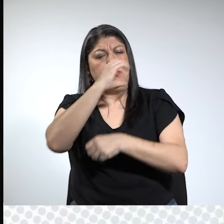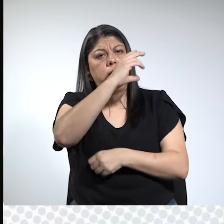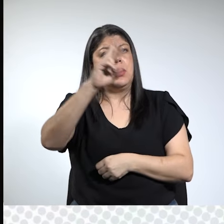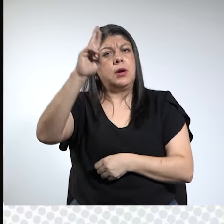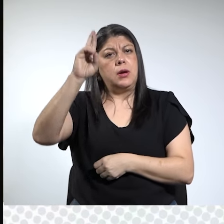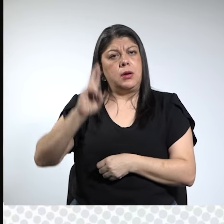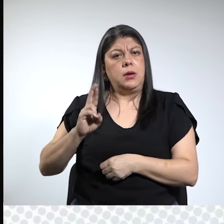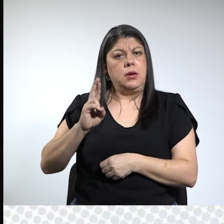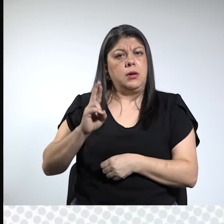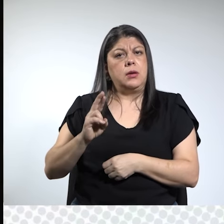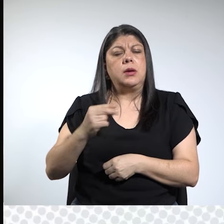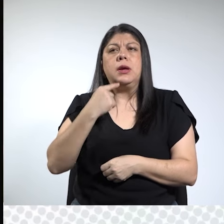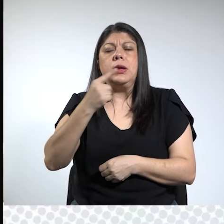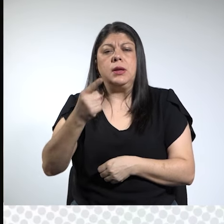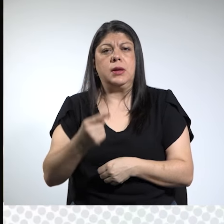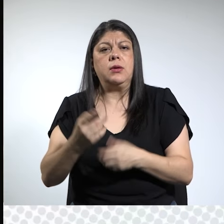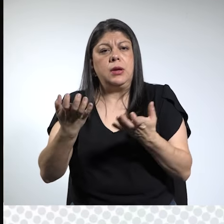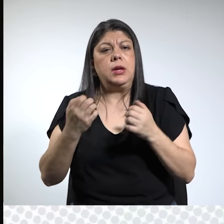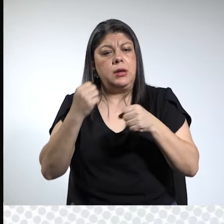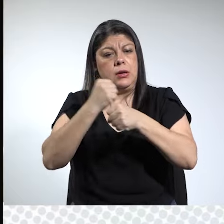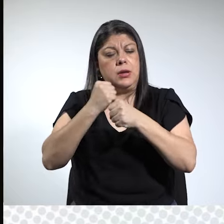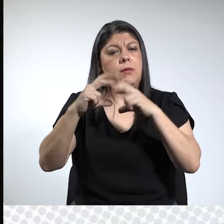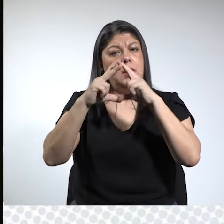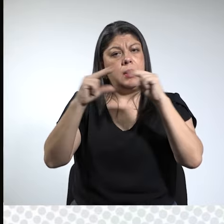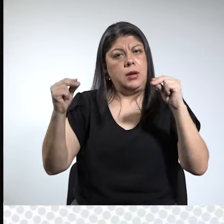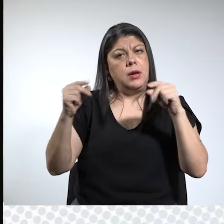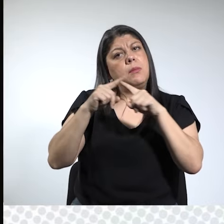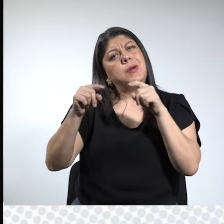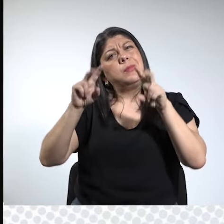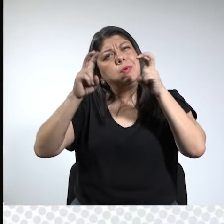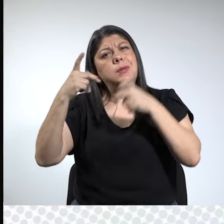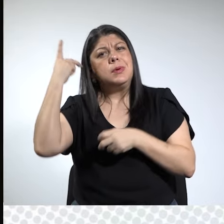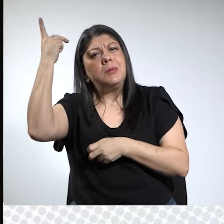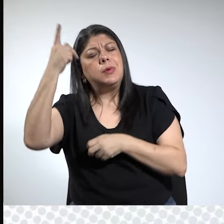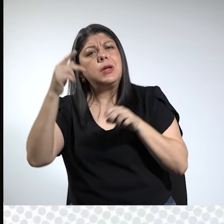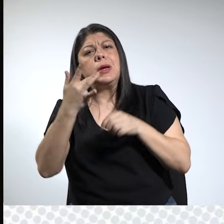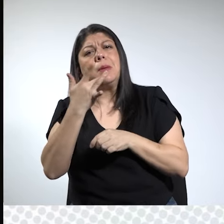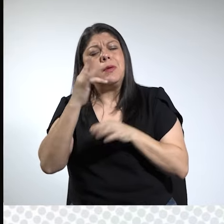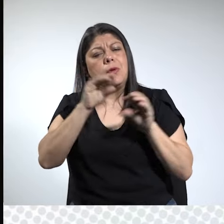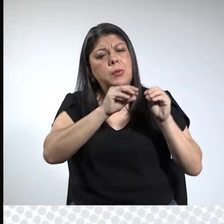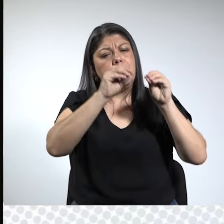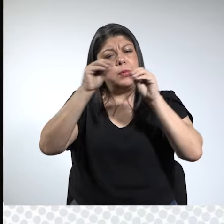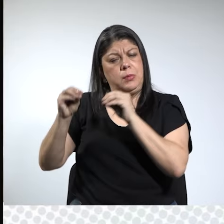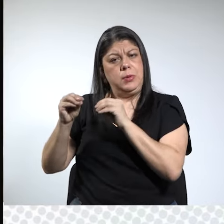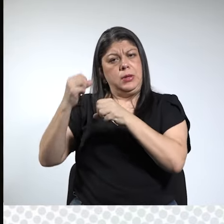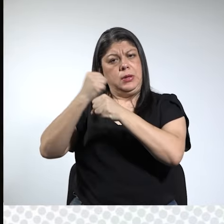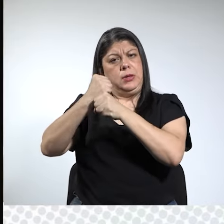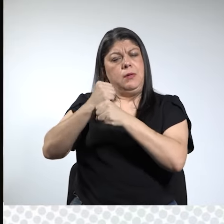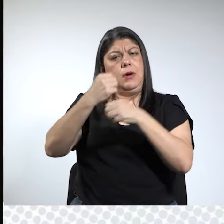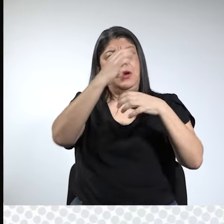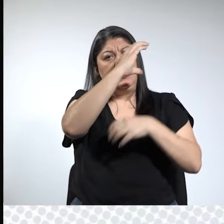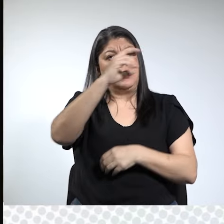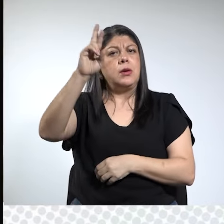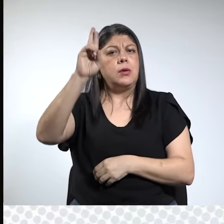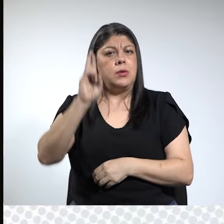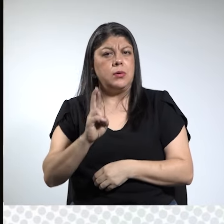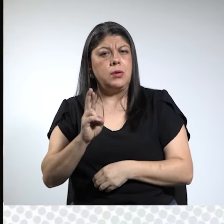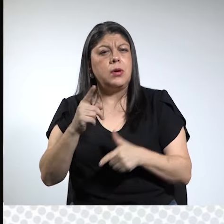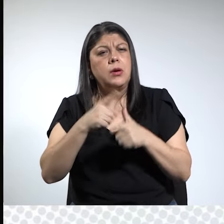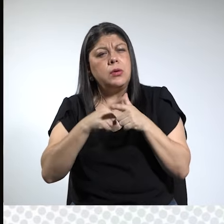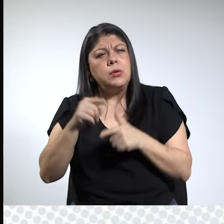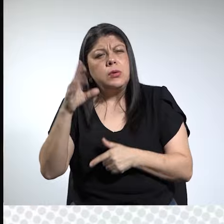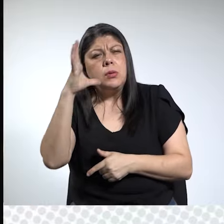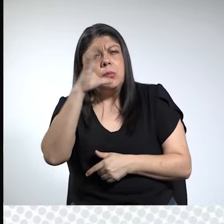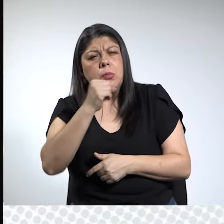hecho, una de ellas dijo lo quería hacer en Nicaragua, pero por las cuestiones políticas prefiero en Costa Rica. Entonces usted desata